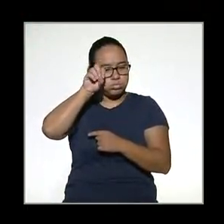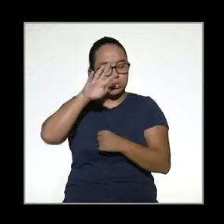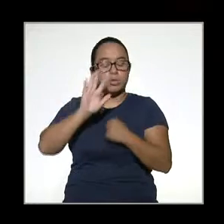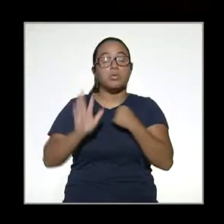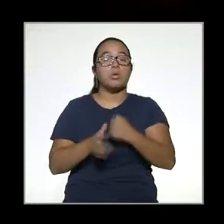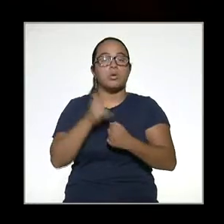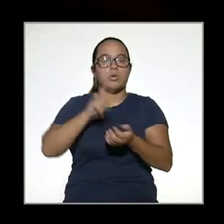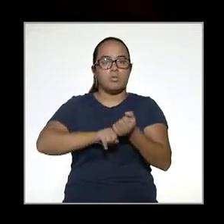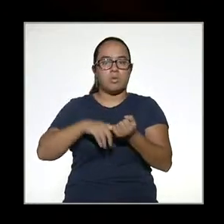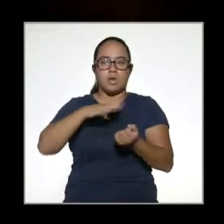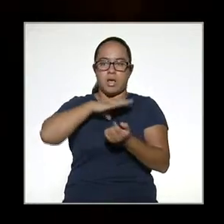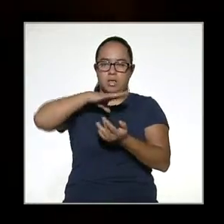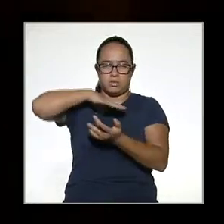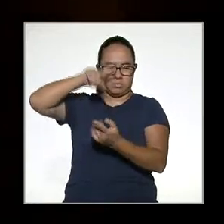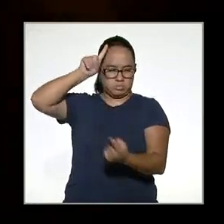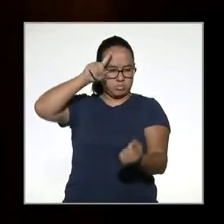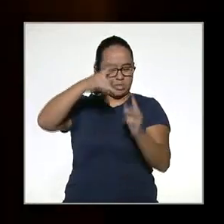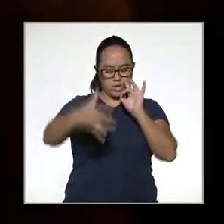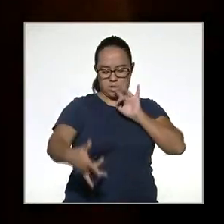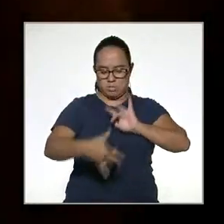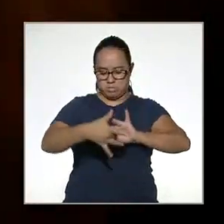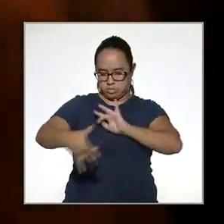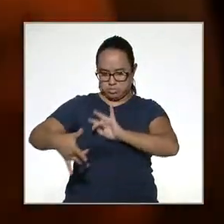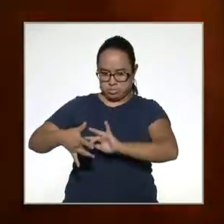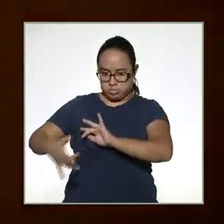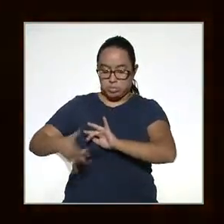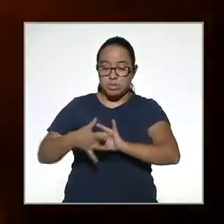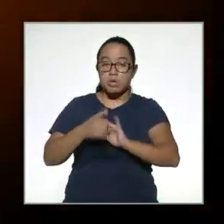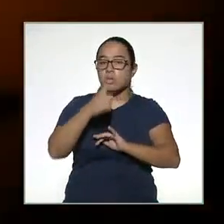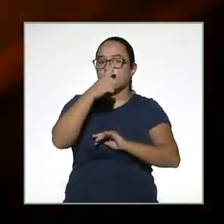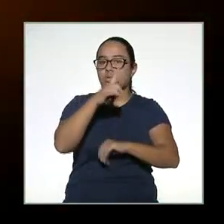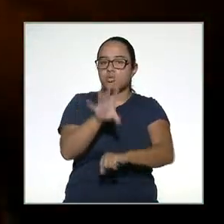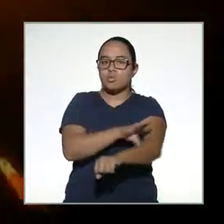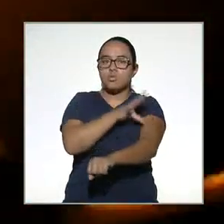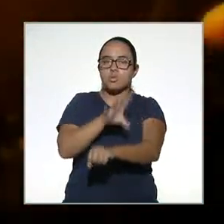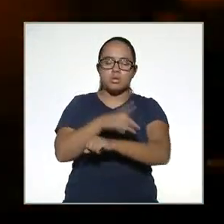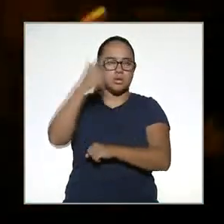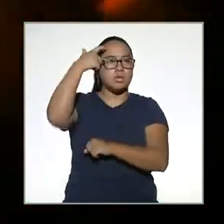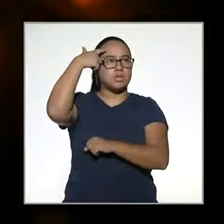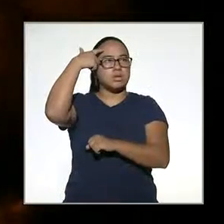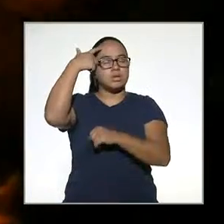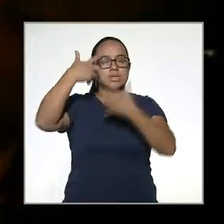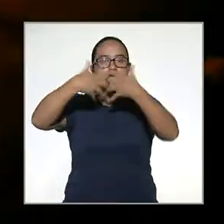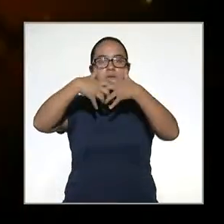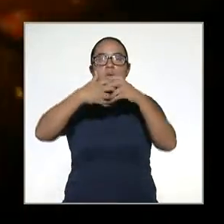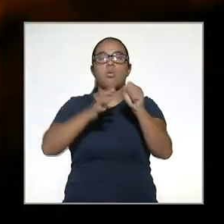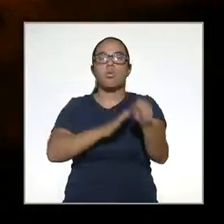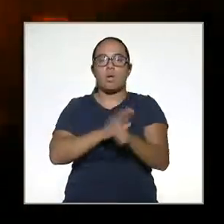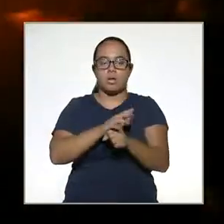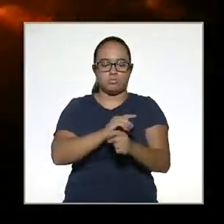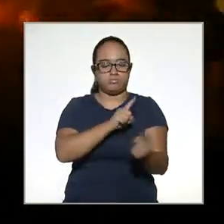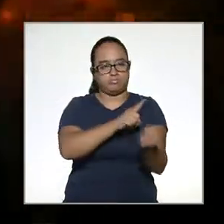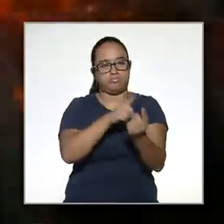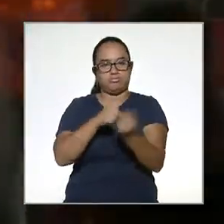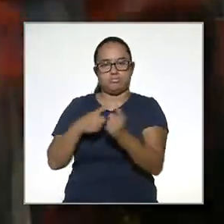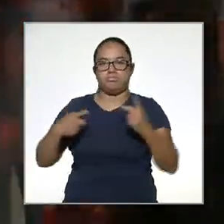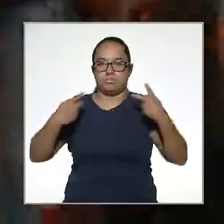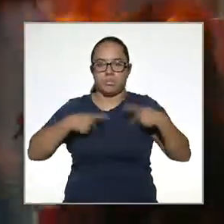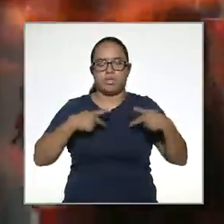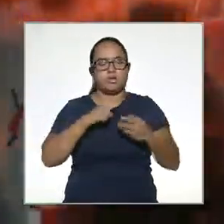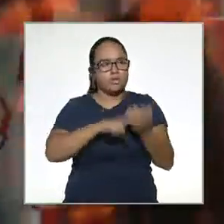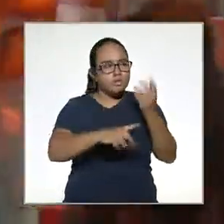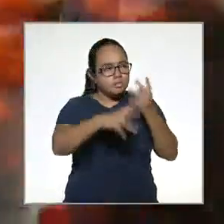estímulos que llegan del exterior. Y una fuente de energía para nuestro cerebro es la interacción social que nos permite